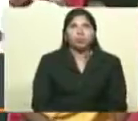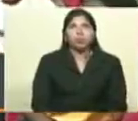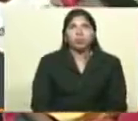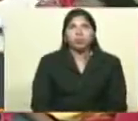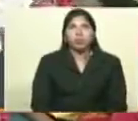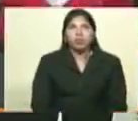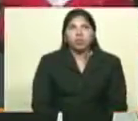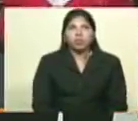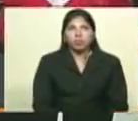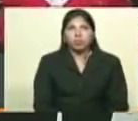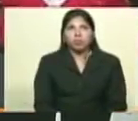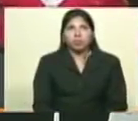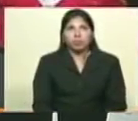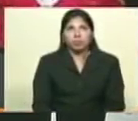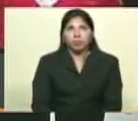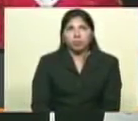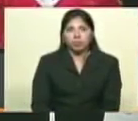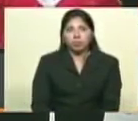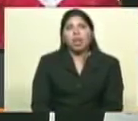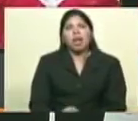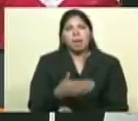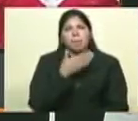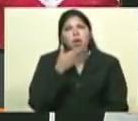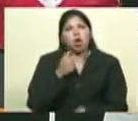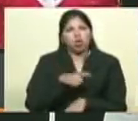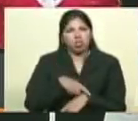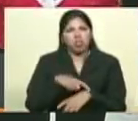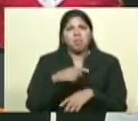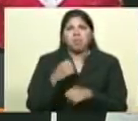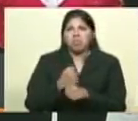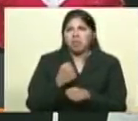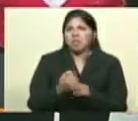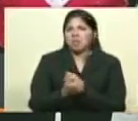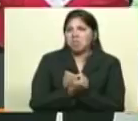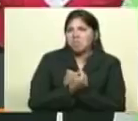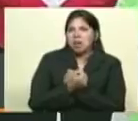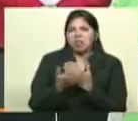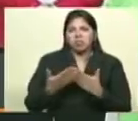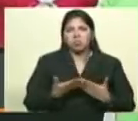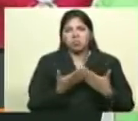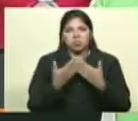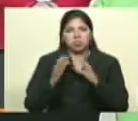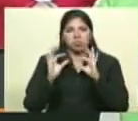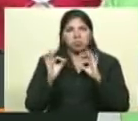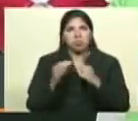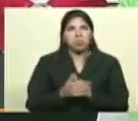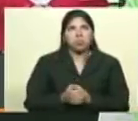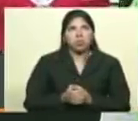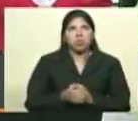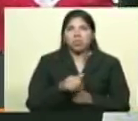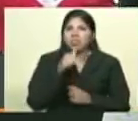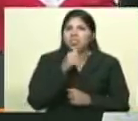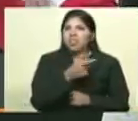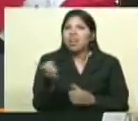Hay que dedicarse a estudiar, a trabajar, a producir, a lo bonito, a lo bueno, a amar. ¿Quiénes de ustedes se dedican a